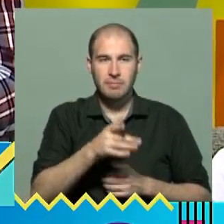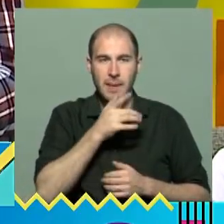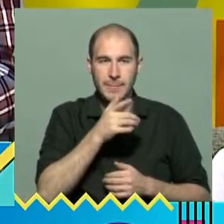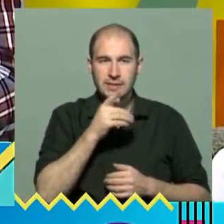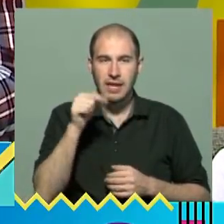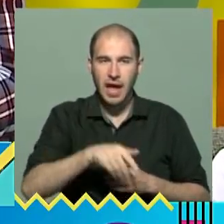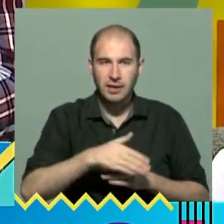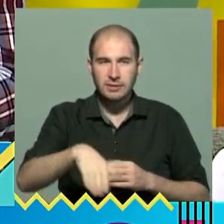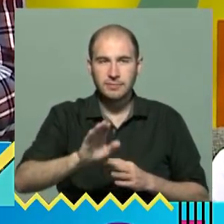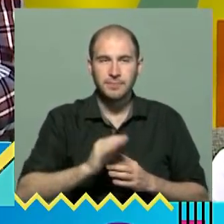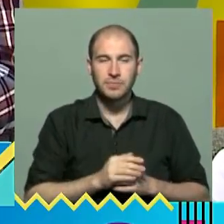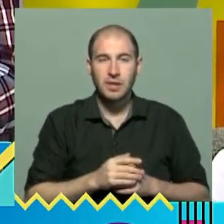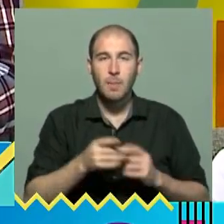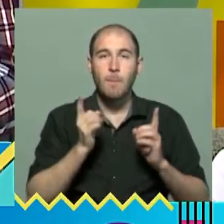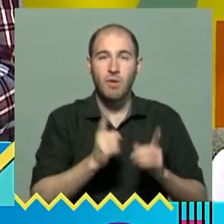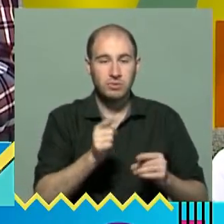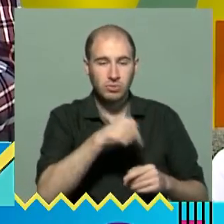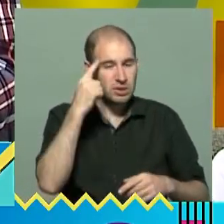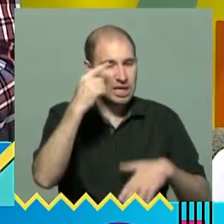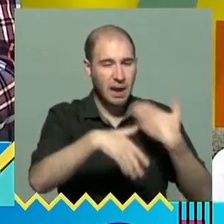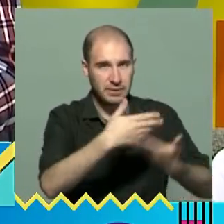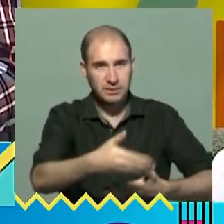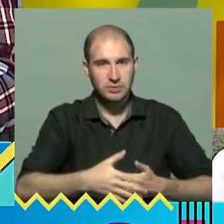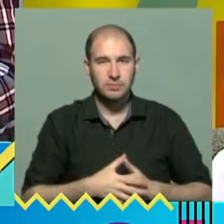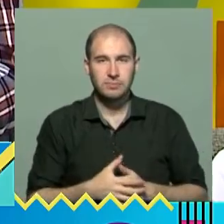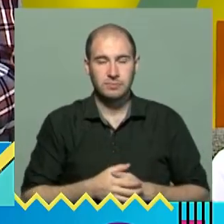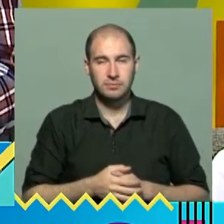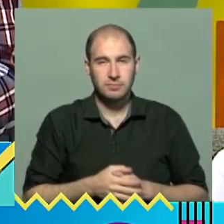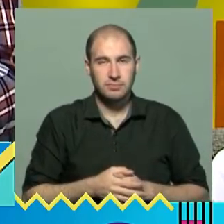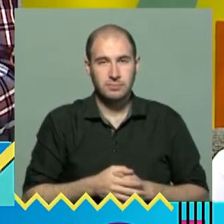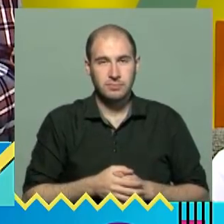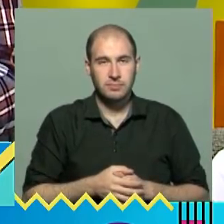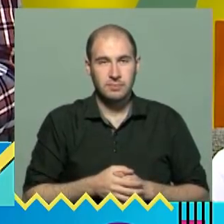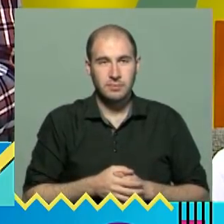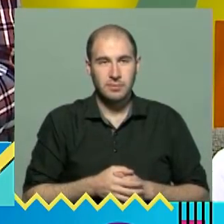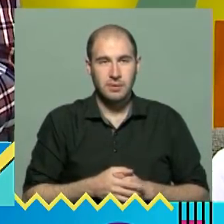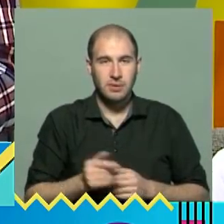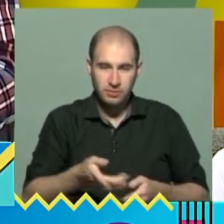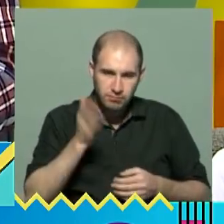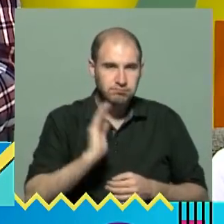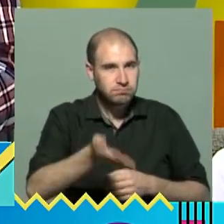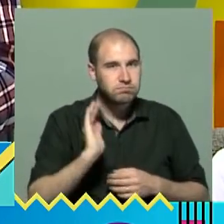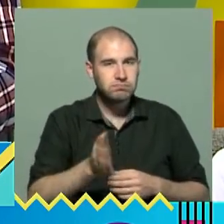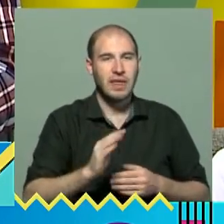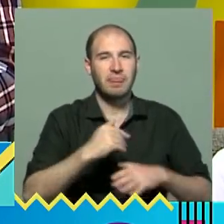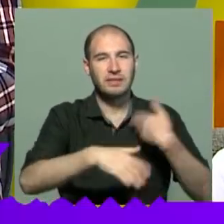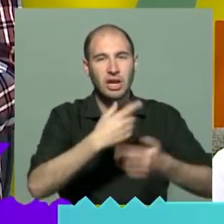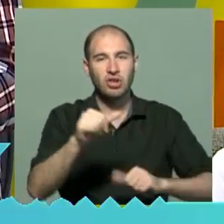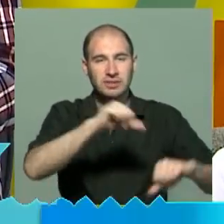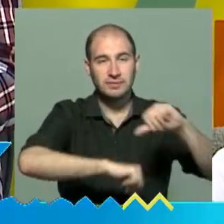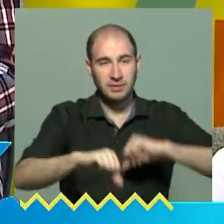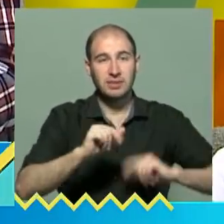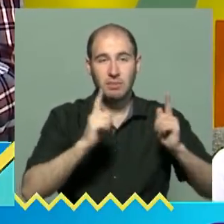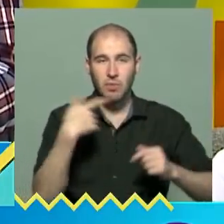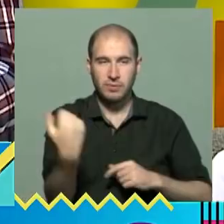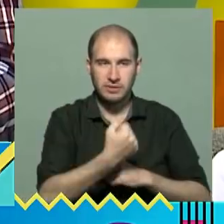en eso los docentes nos estamos formando por lo menos y creo que hay que seguir para adelante con el desarrollo científico, que también